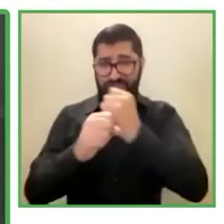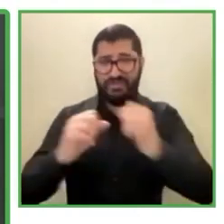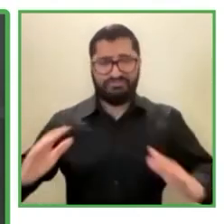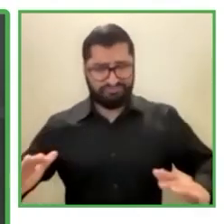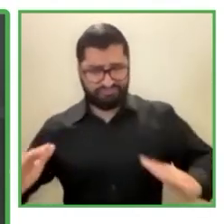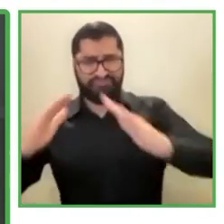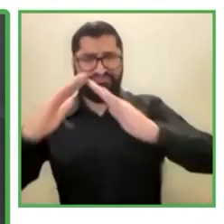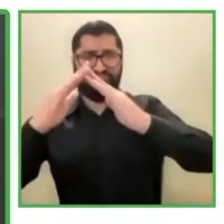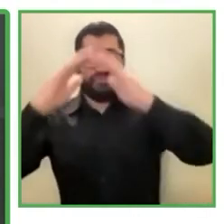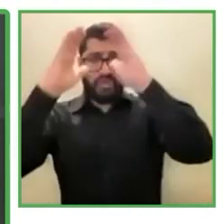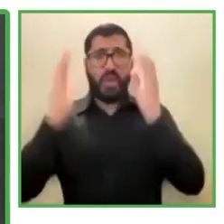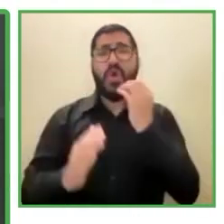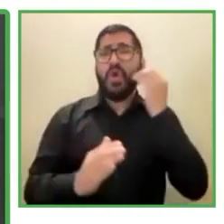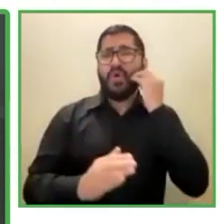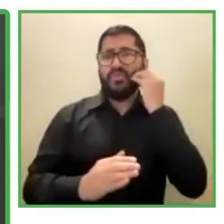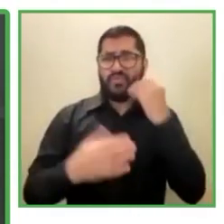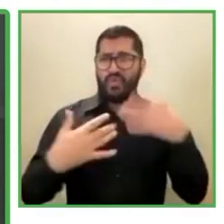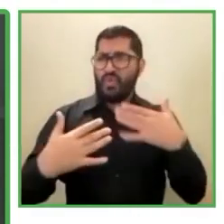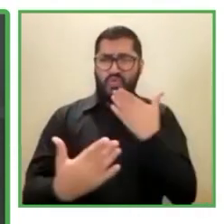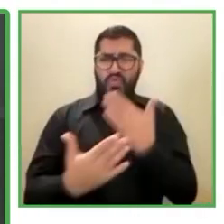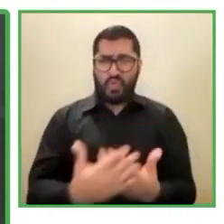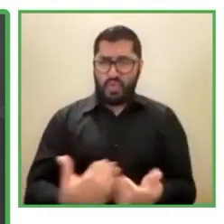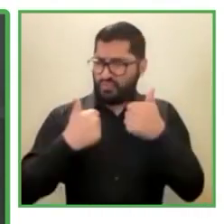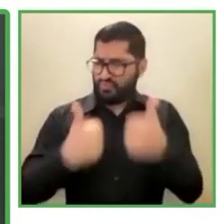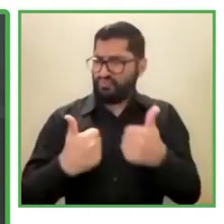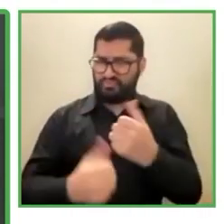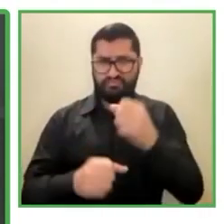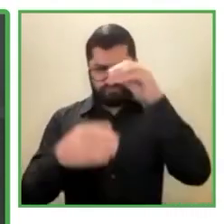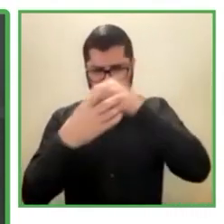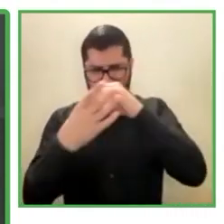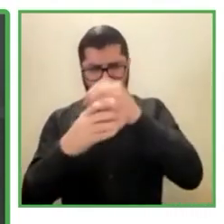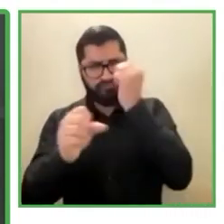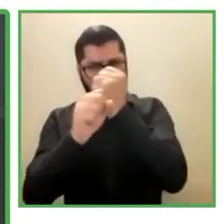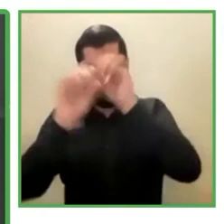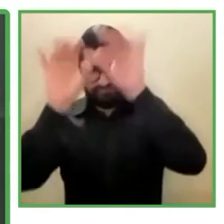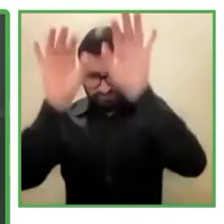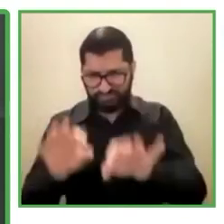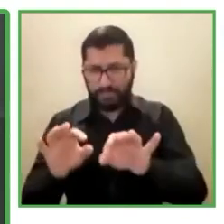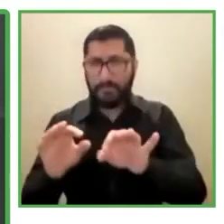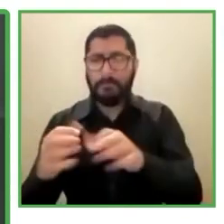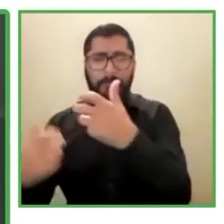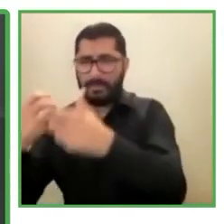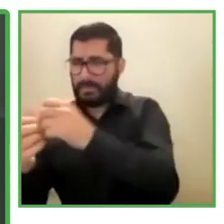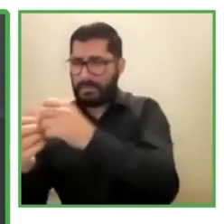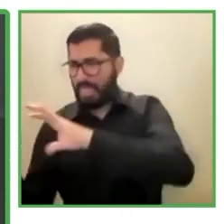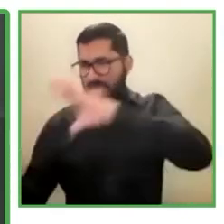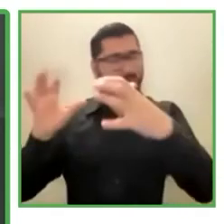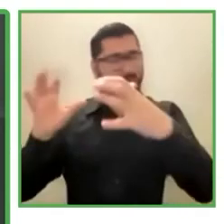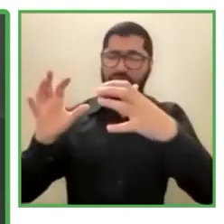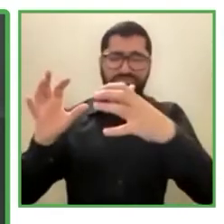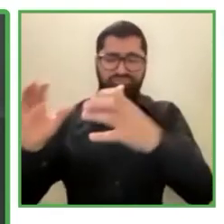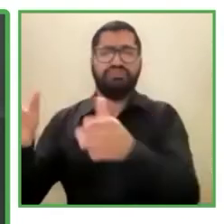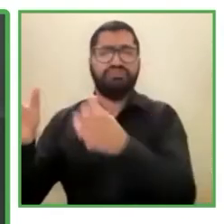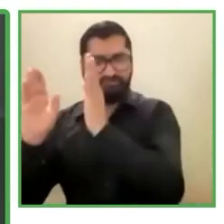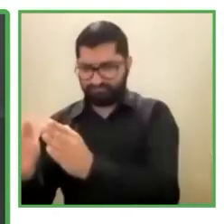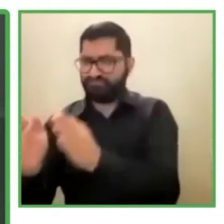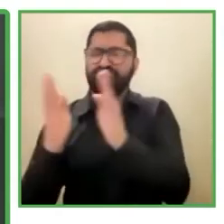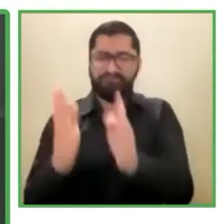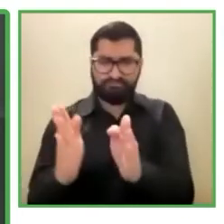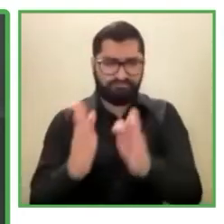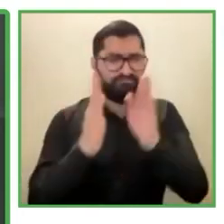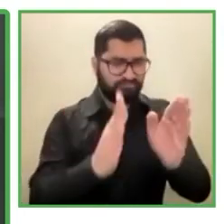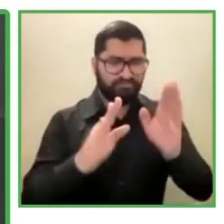para reorganizar la producción y la continuidad de las operaciones de las empresas y actividades